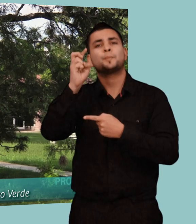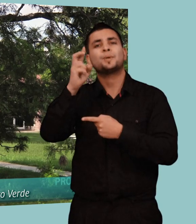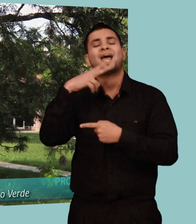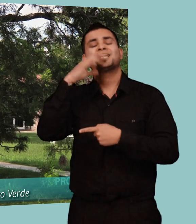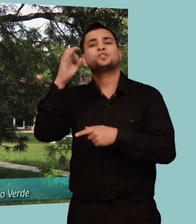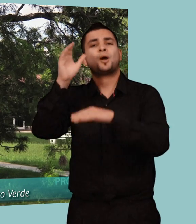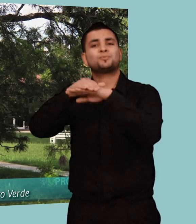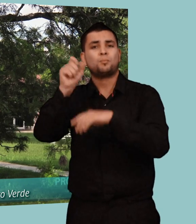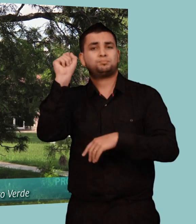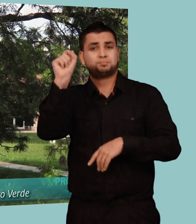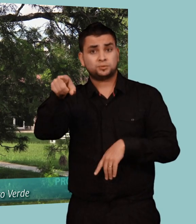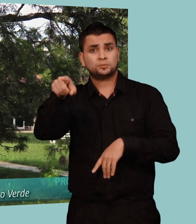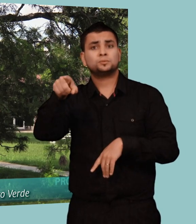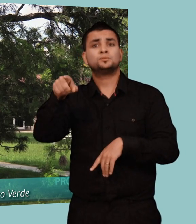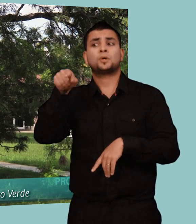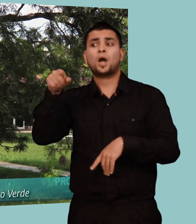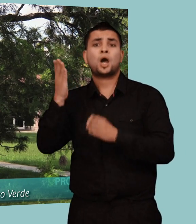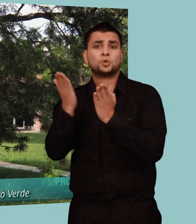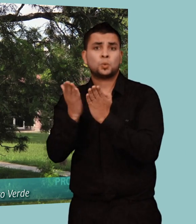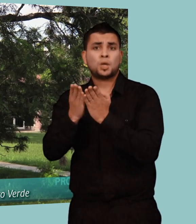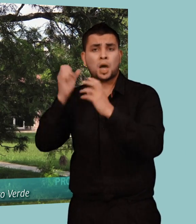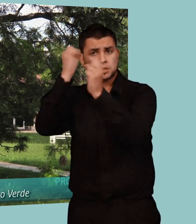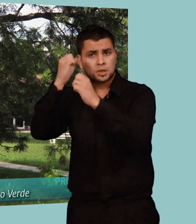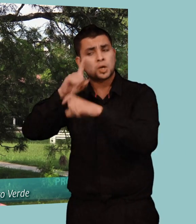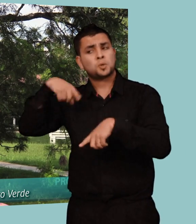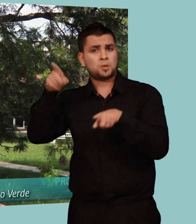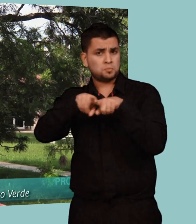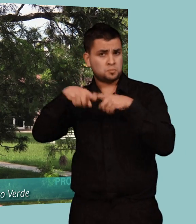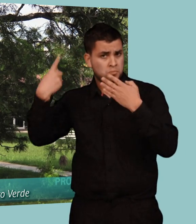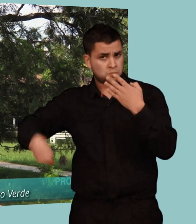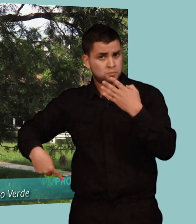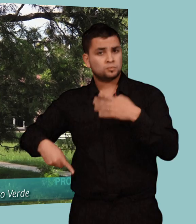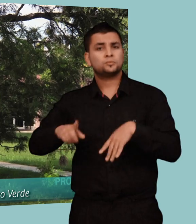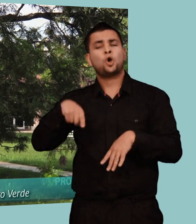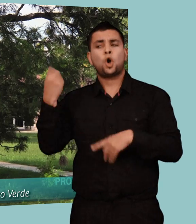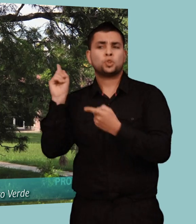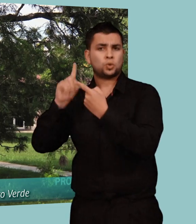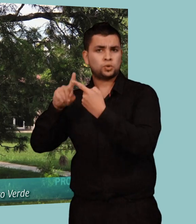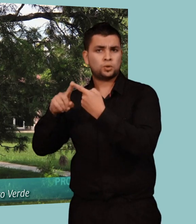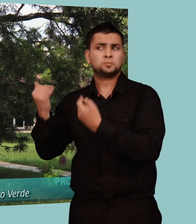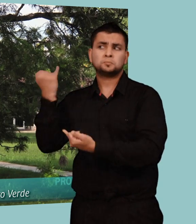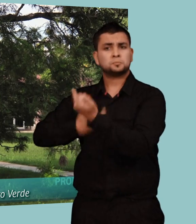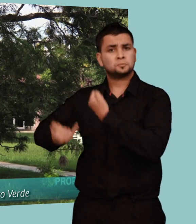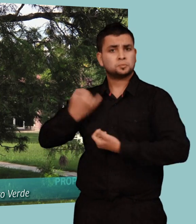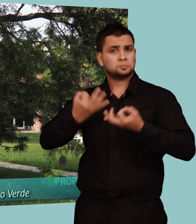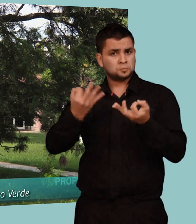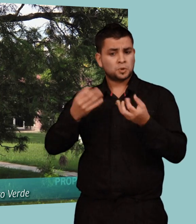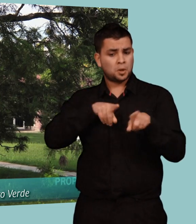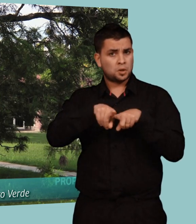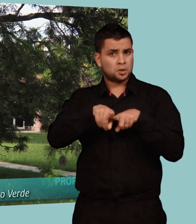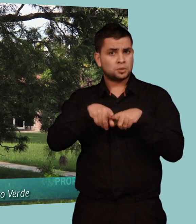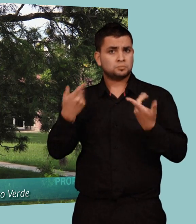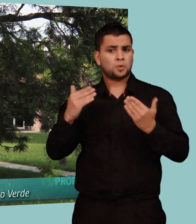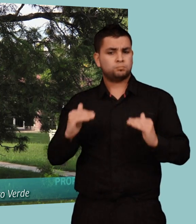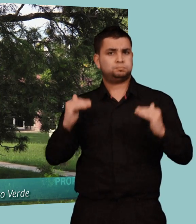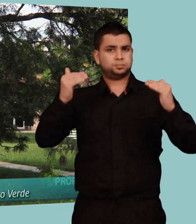amigos de mi papá que estaban estudiando acá, bioingeniería y otras carreras, y que otros contactos me dijeron que es muy buena la carrera acá, que tiene